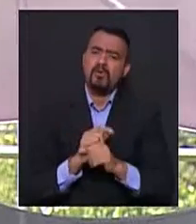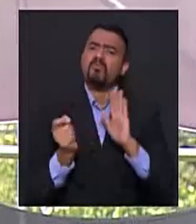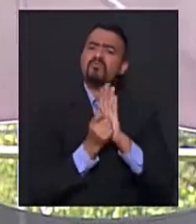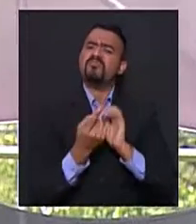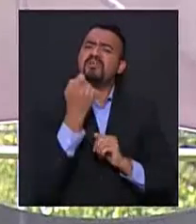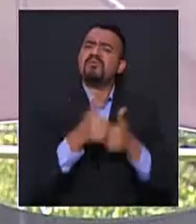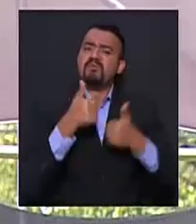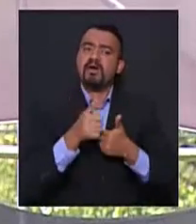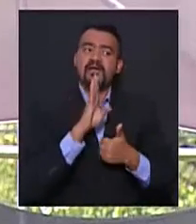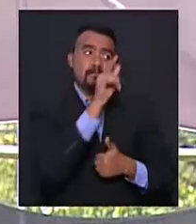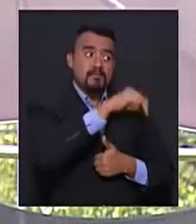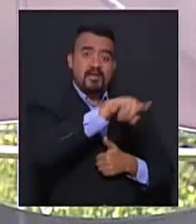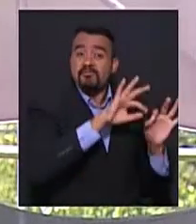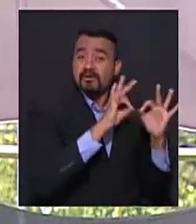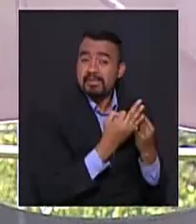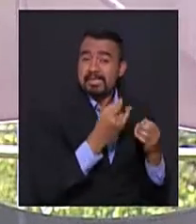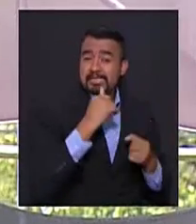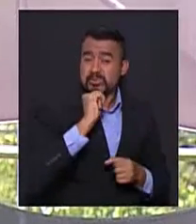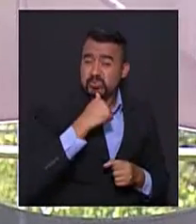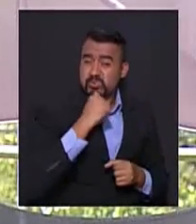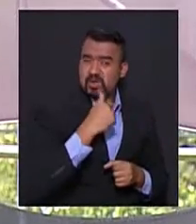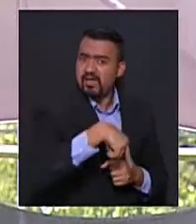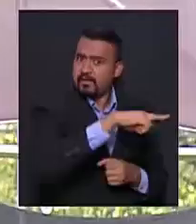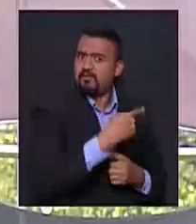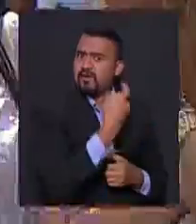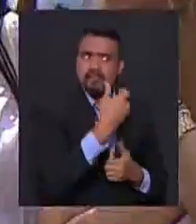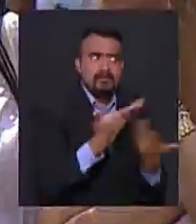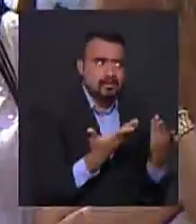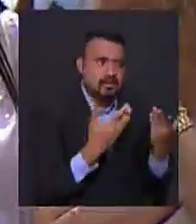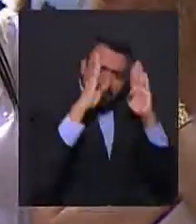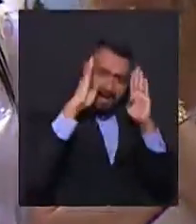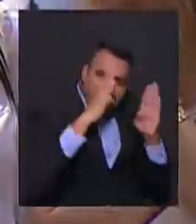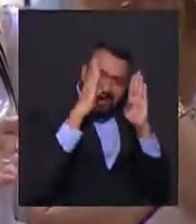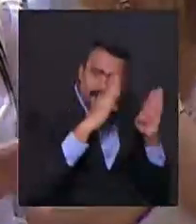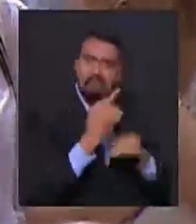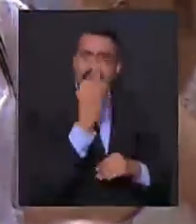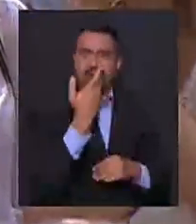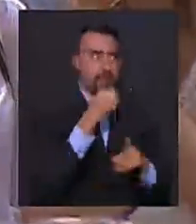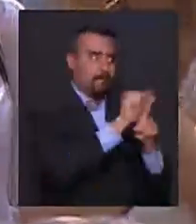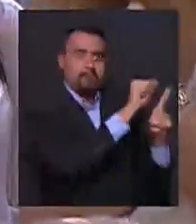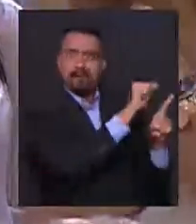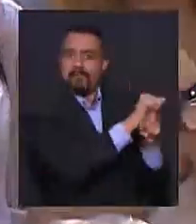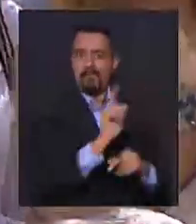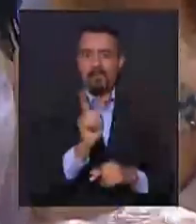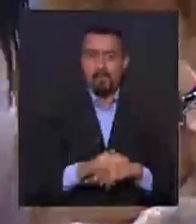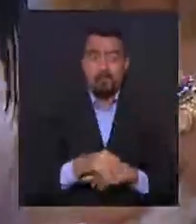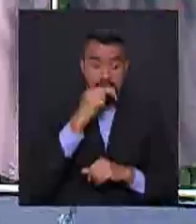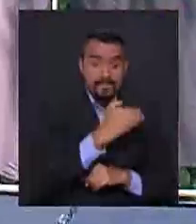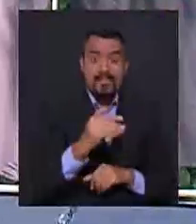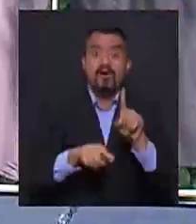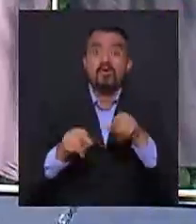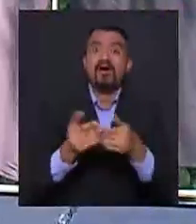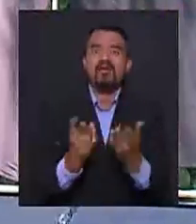y héroes, que es el lado correcto. El enemigo no es la televisión, el enemigo es ese entorno de ilegalidad de los niños